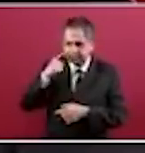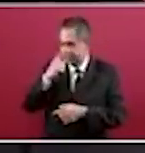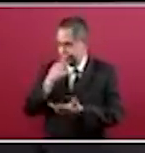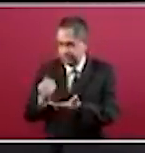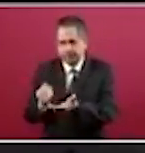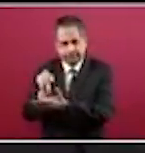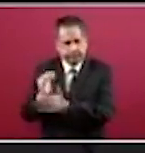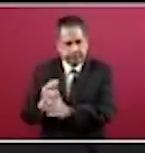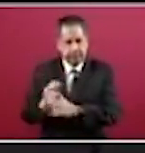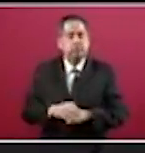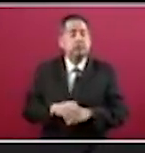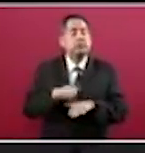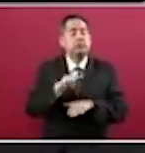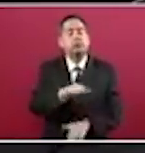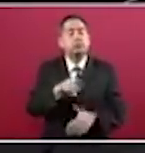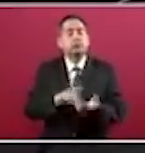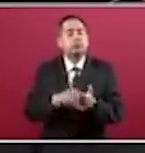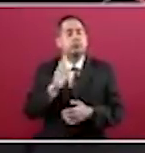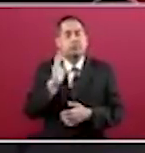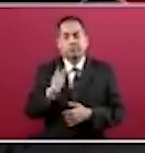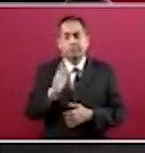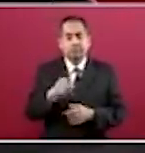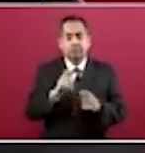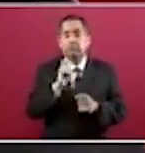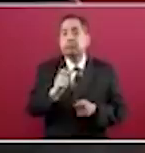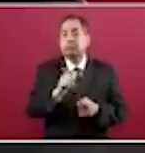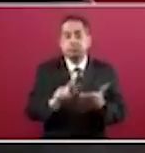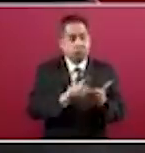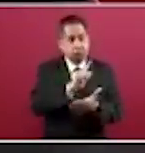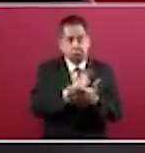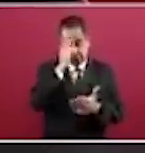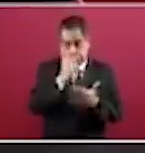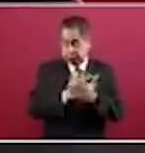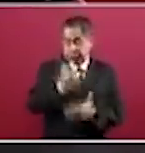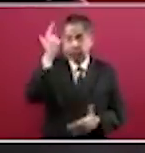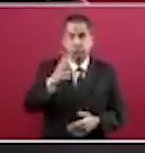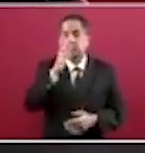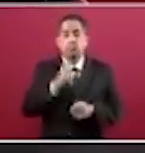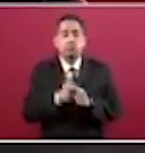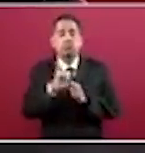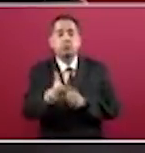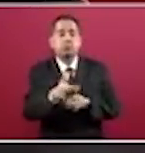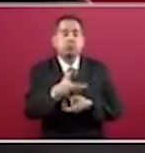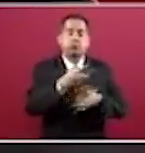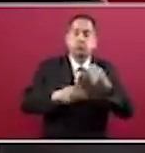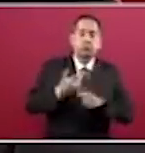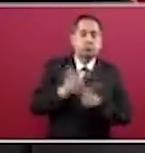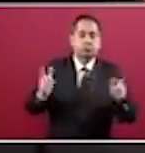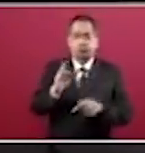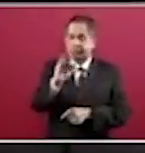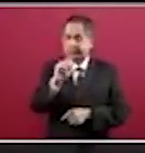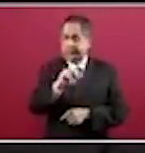decidan en el sentido de que va a ser delito grave sin derecho a fianza